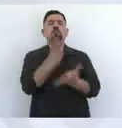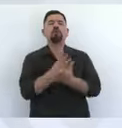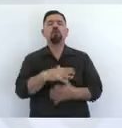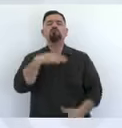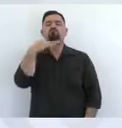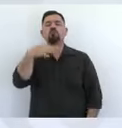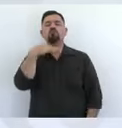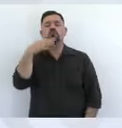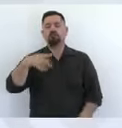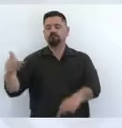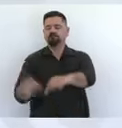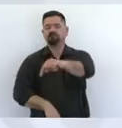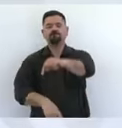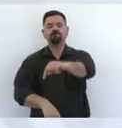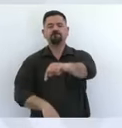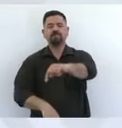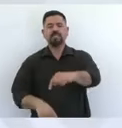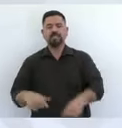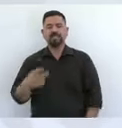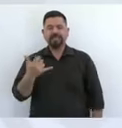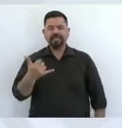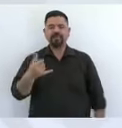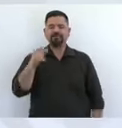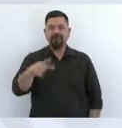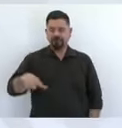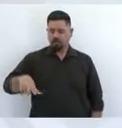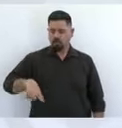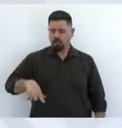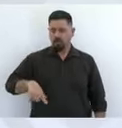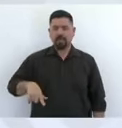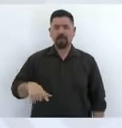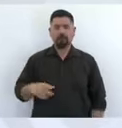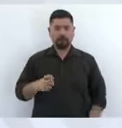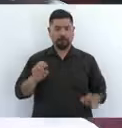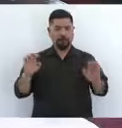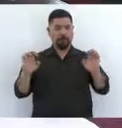y gobernar sin lujos.